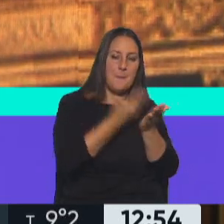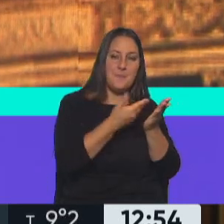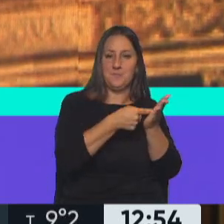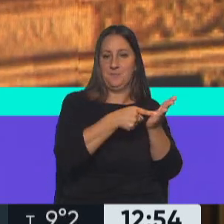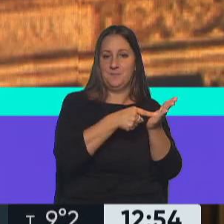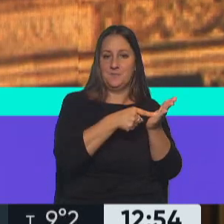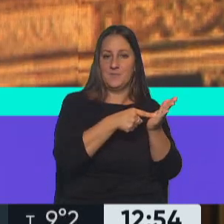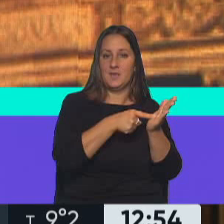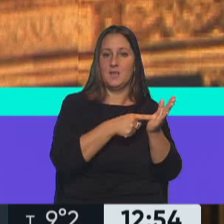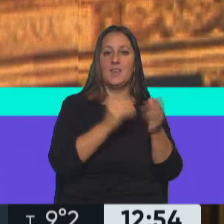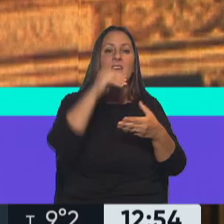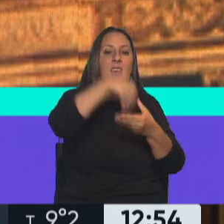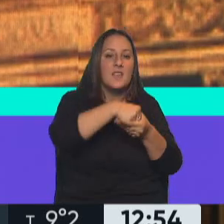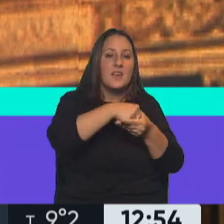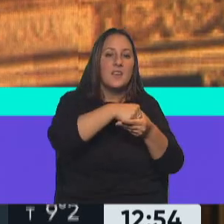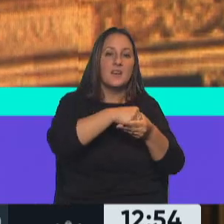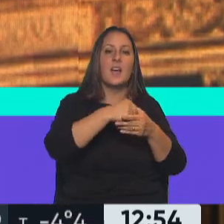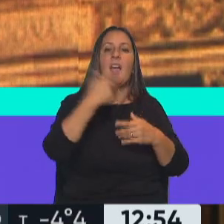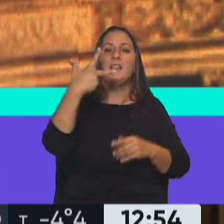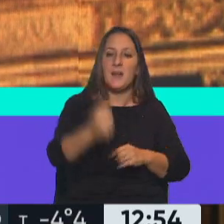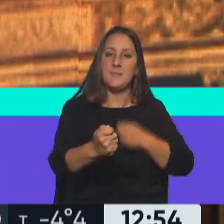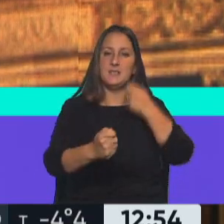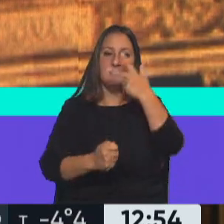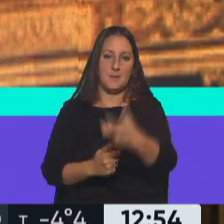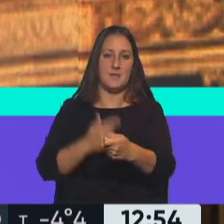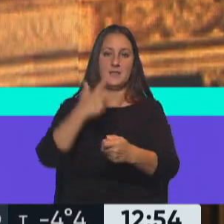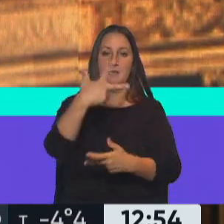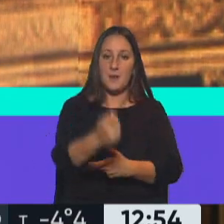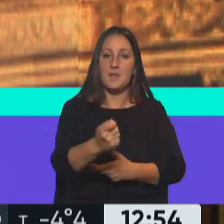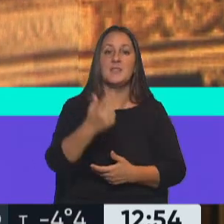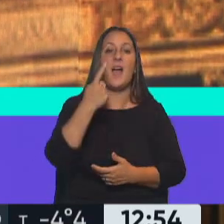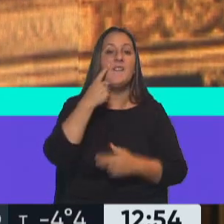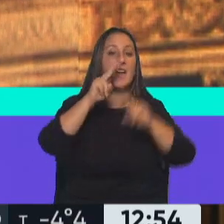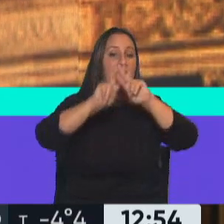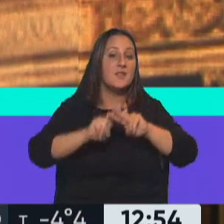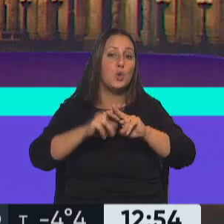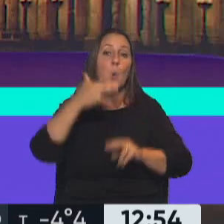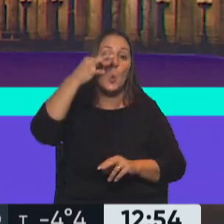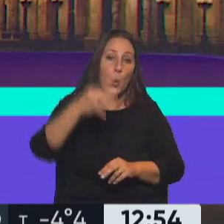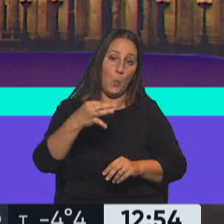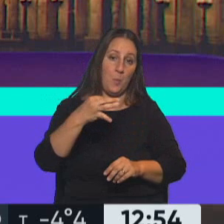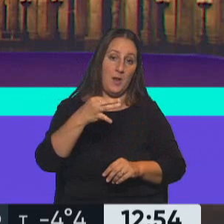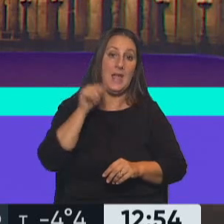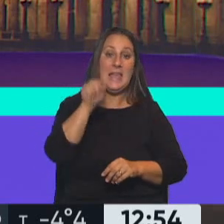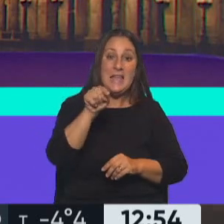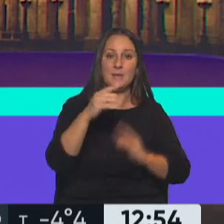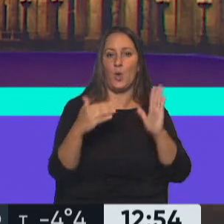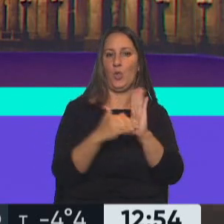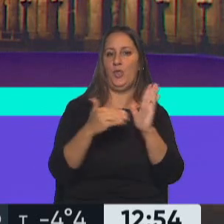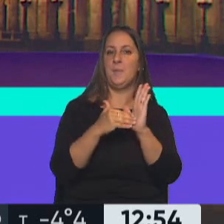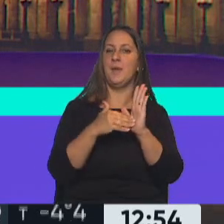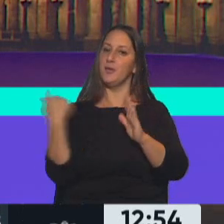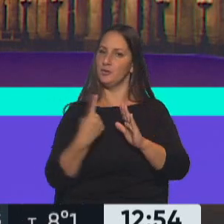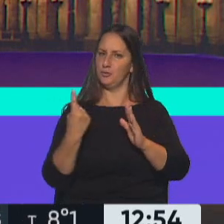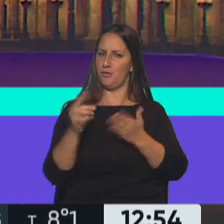ocurre con los contenidos de la revisión trimestral respecto del cumplimiento argentino, porque de ahí va a depender el margen de soberanía que